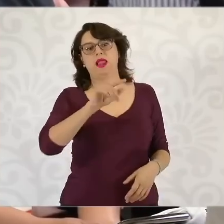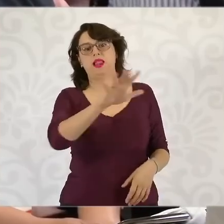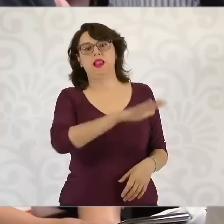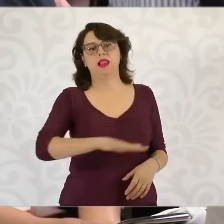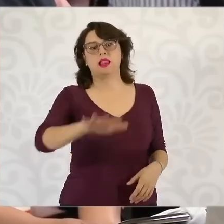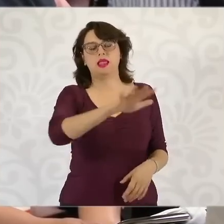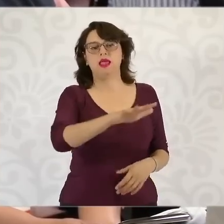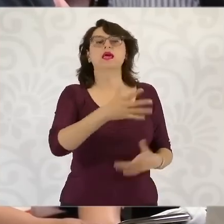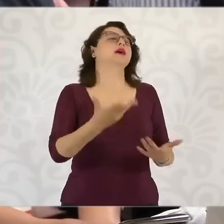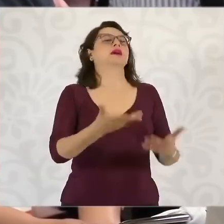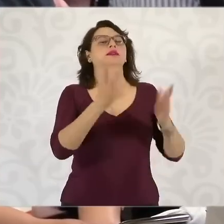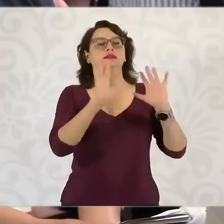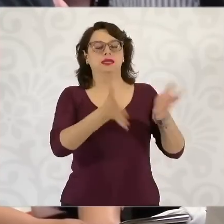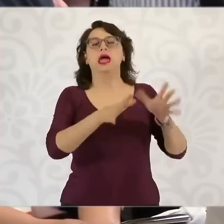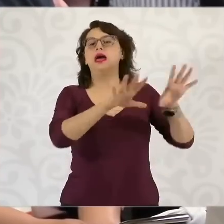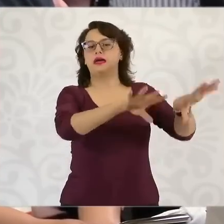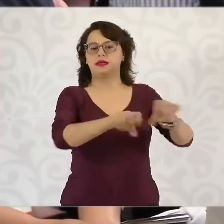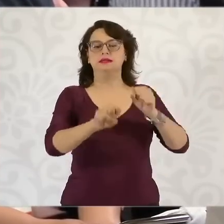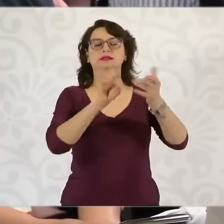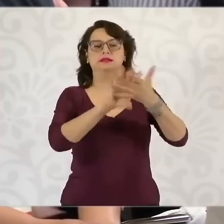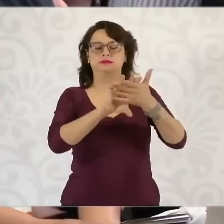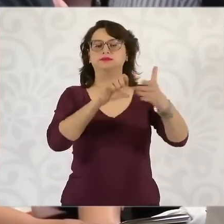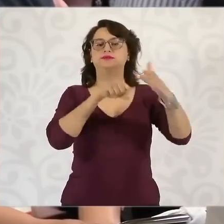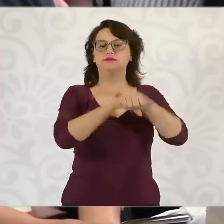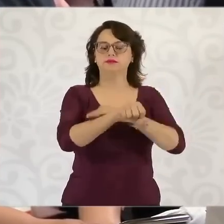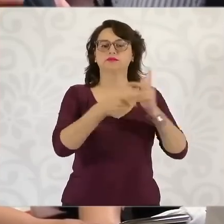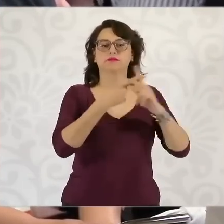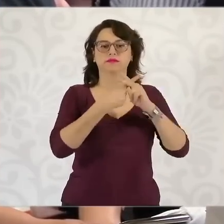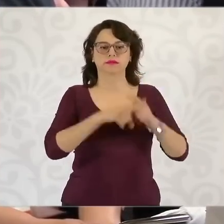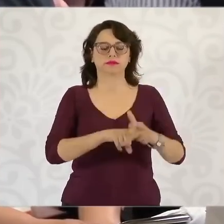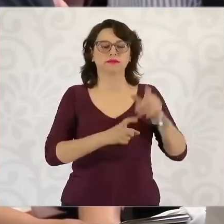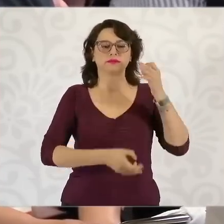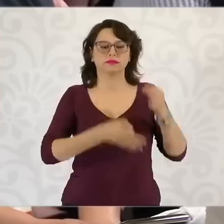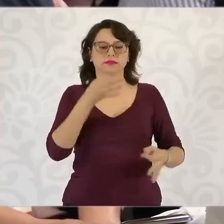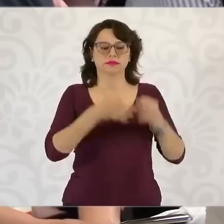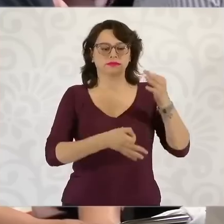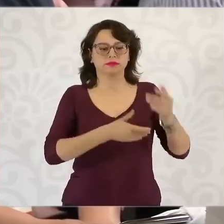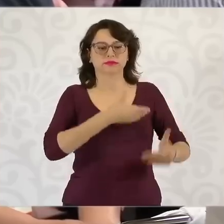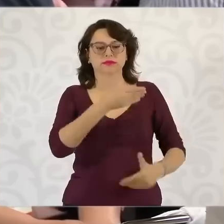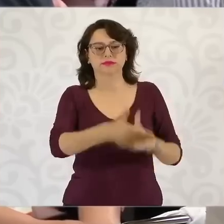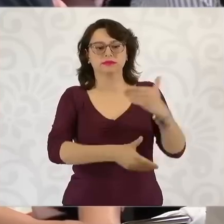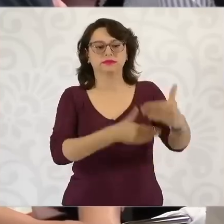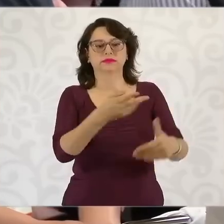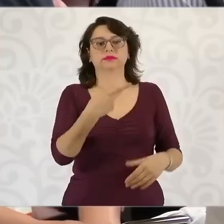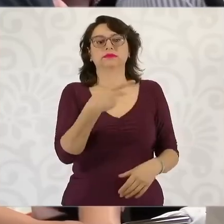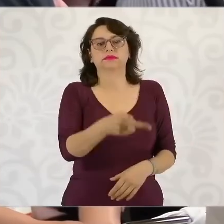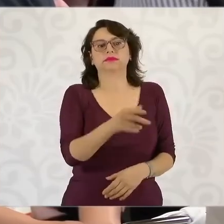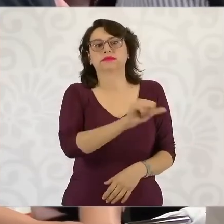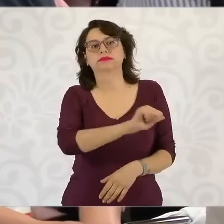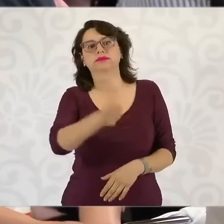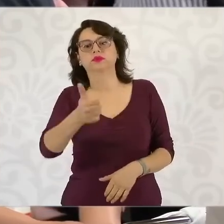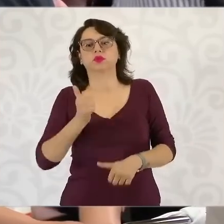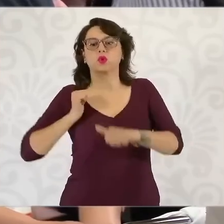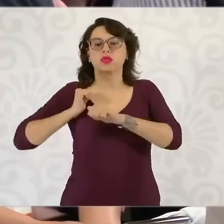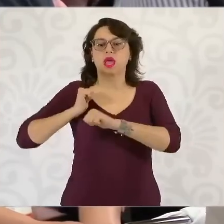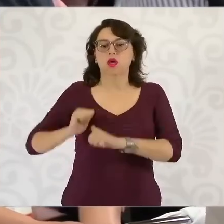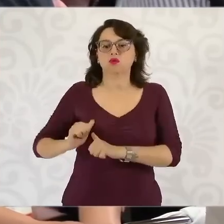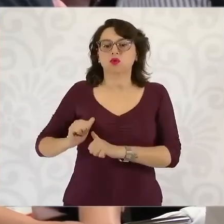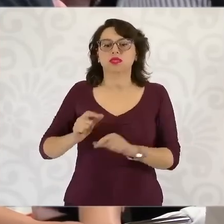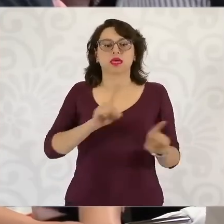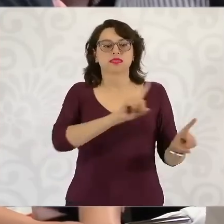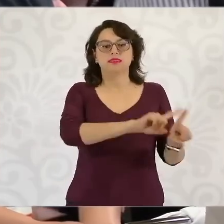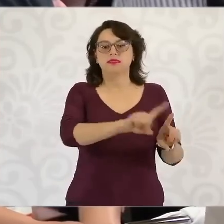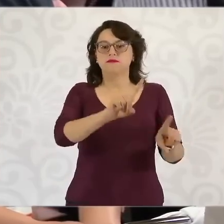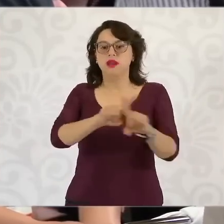detenido y ya está ahí este procedimiento. ¿Qué más autoridades, concretamente